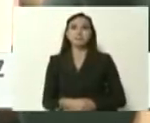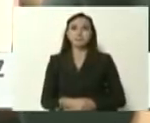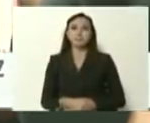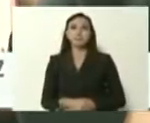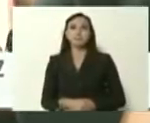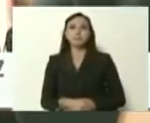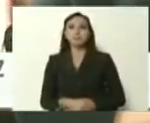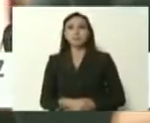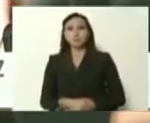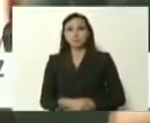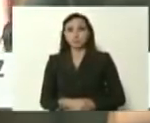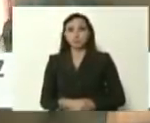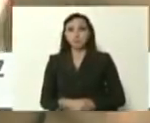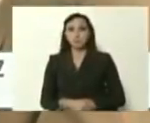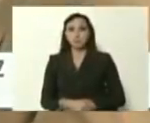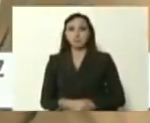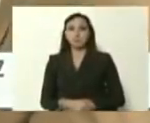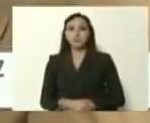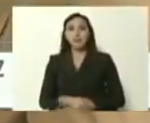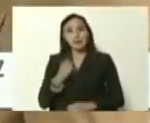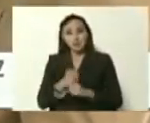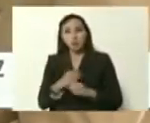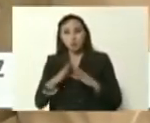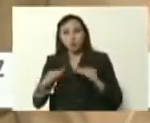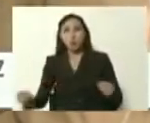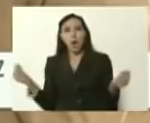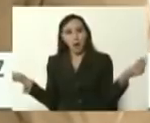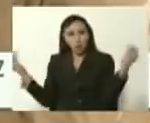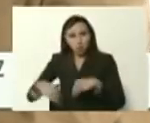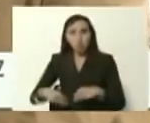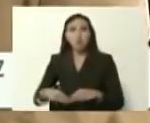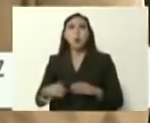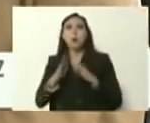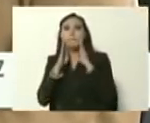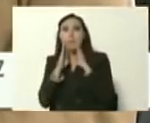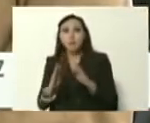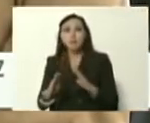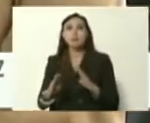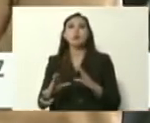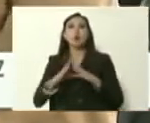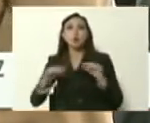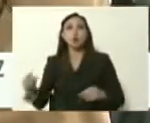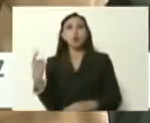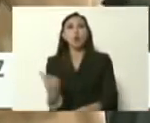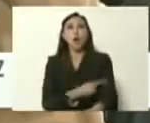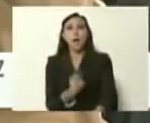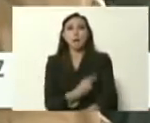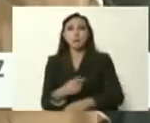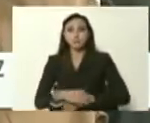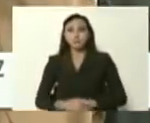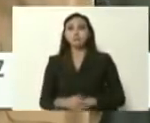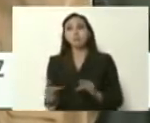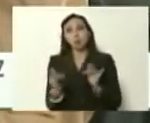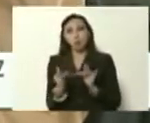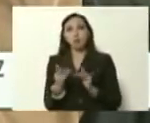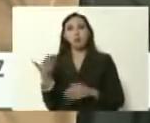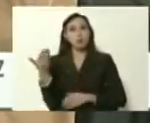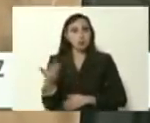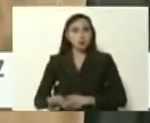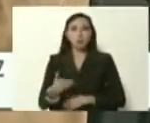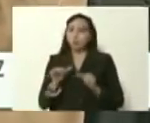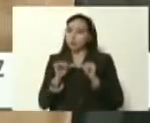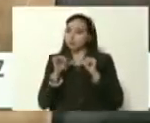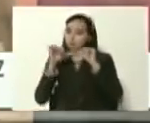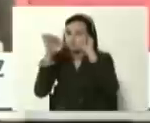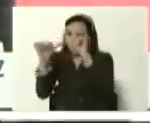implementar todo lo que se pueda hacer en beneficio de estos hermanos y hermanas que tienen un contacto directo y permanente